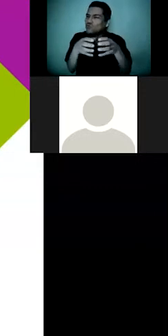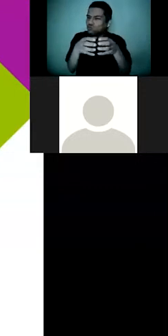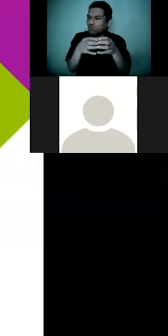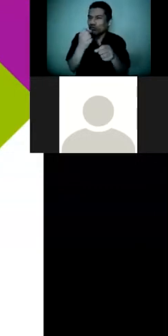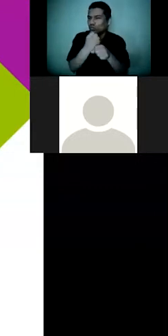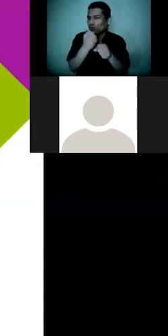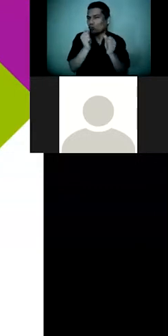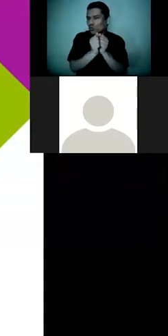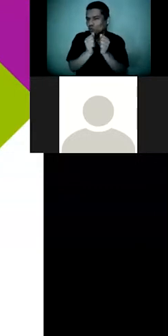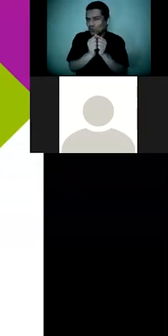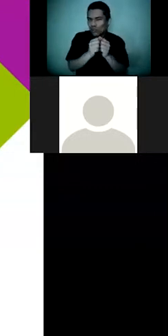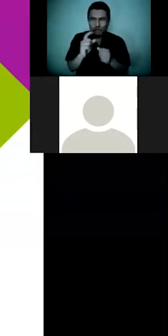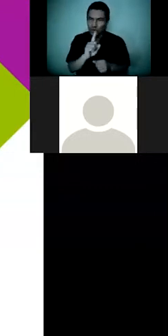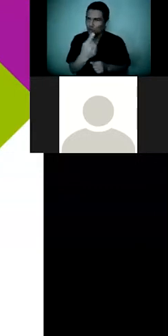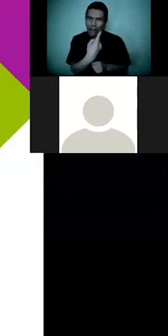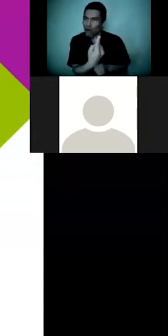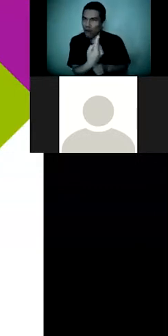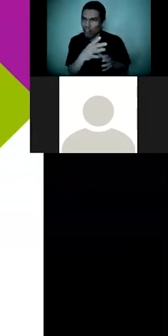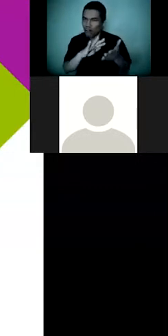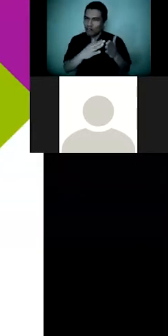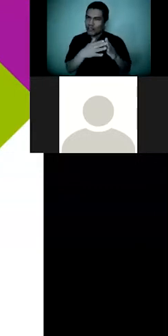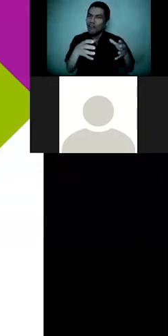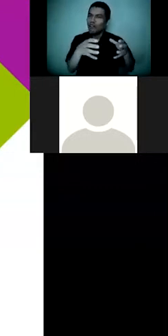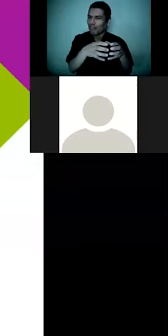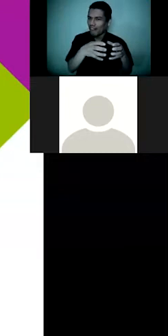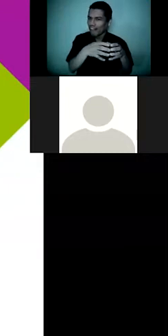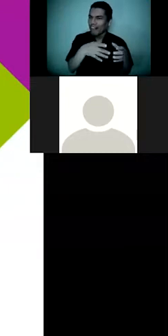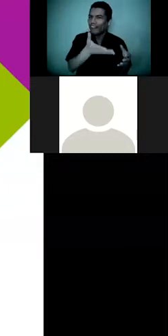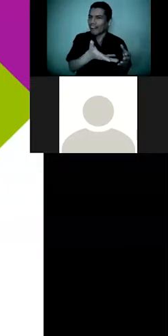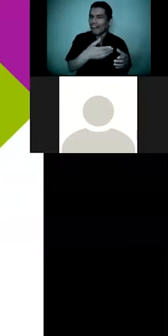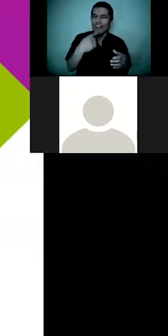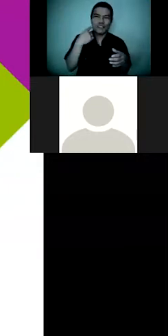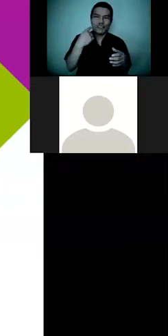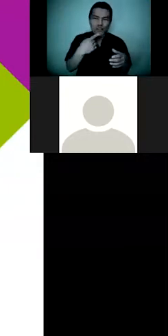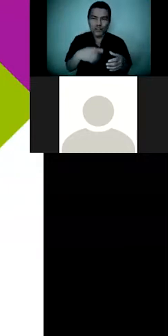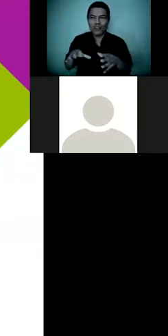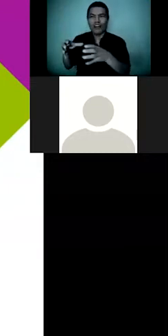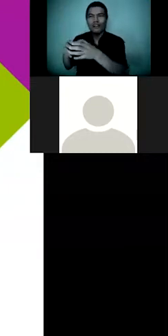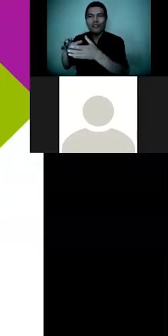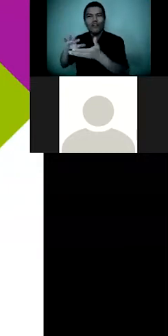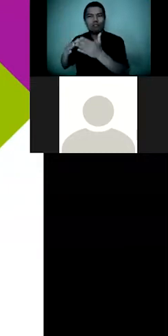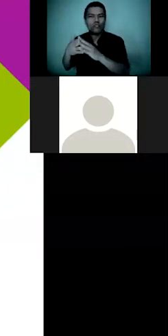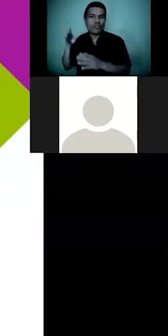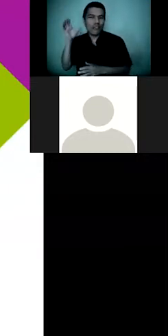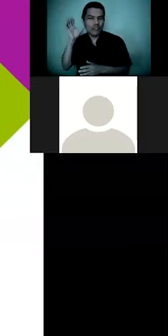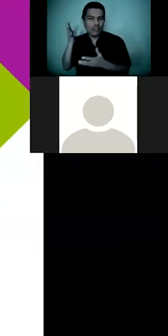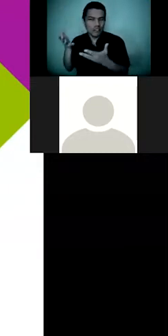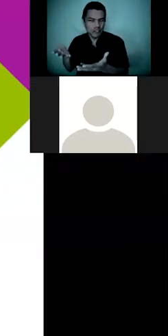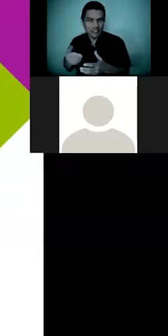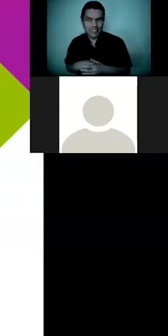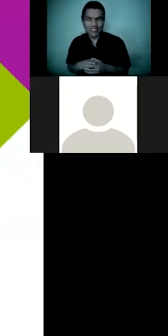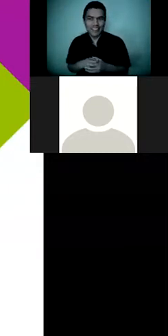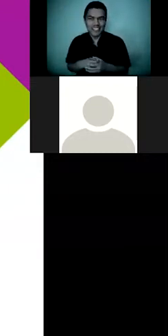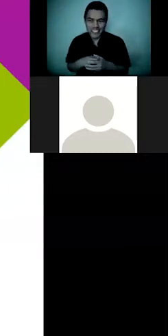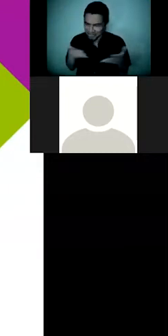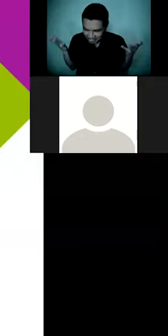Y es LSP porque es la lengua de señas peruana. Somos un equipo, una persona, no, somos una parte de una comunidad, la comunidad sorda y la